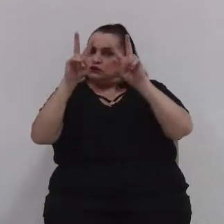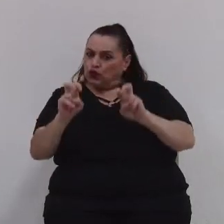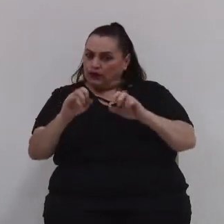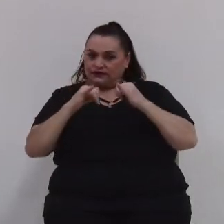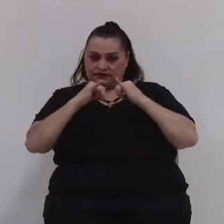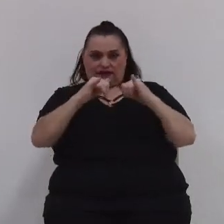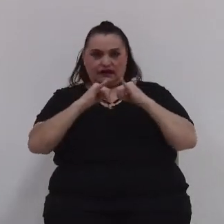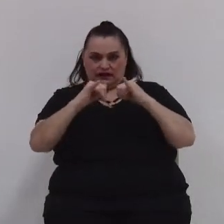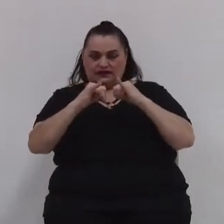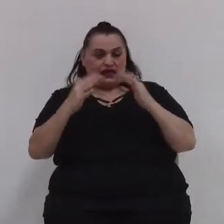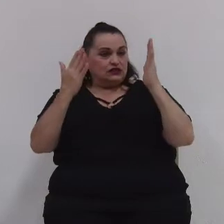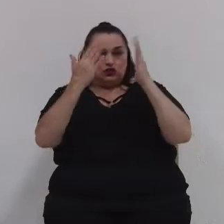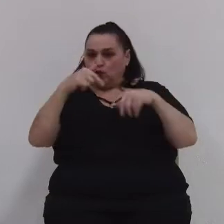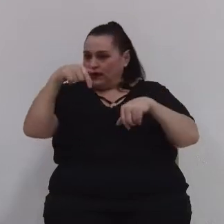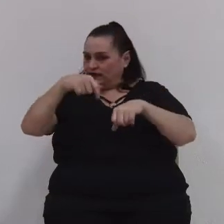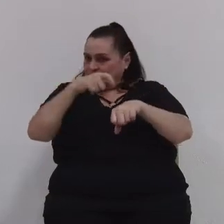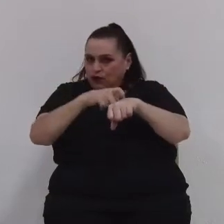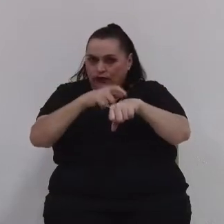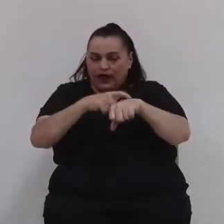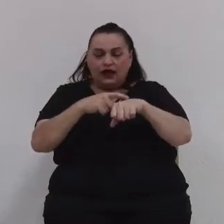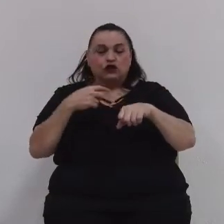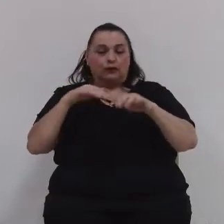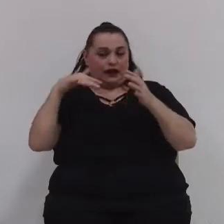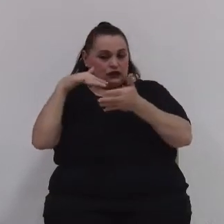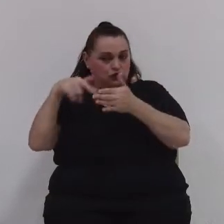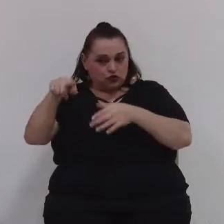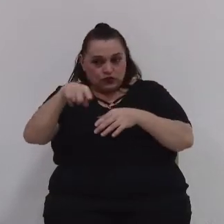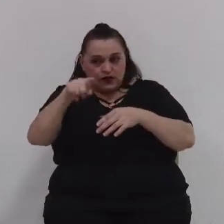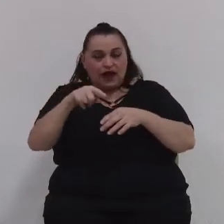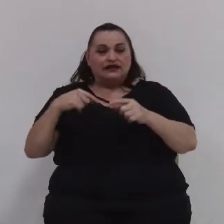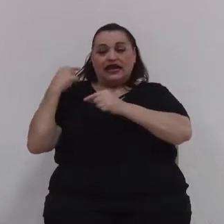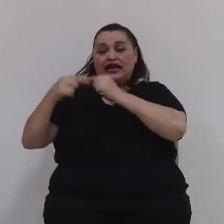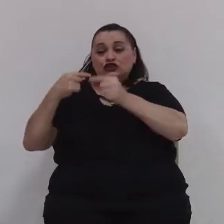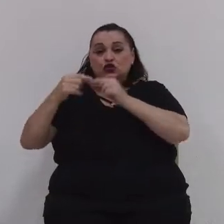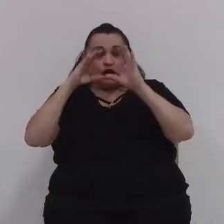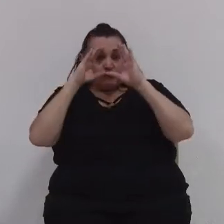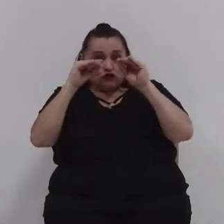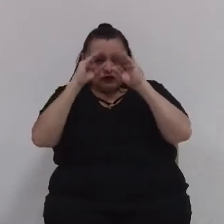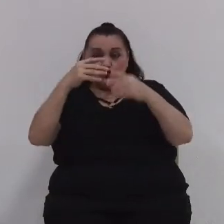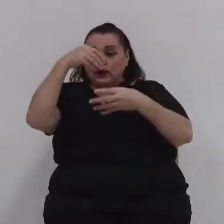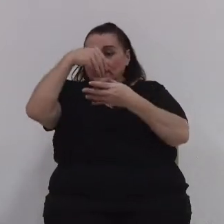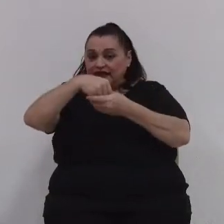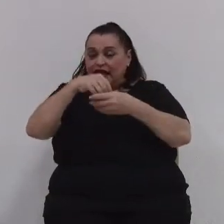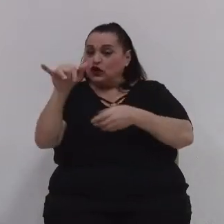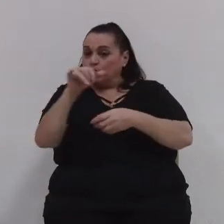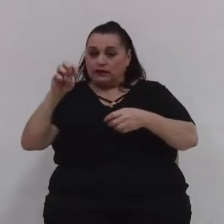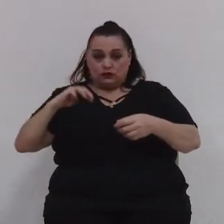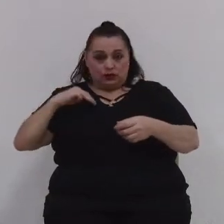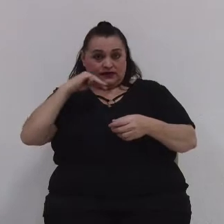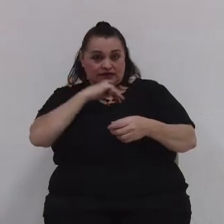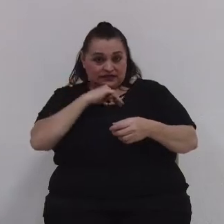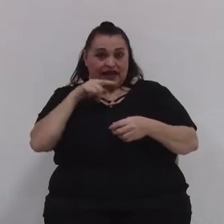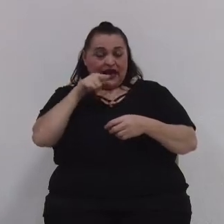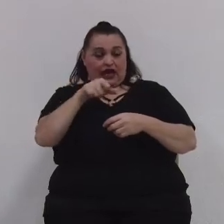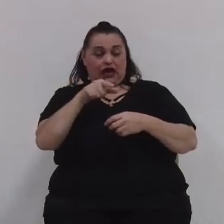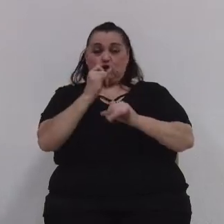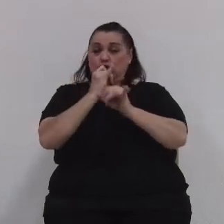este momento ya no las tenemos, para los estudiantes, la gestión de la información a lo interno del mismo ministerio, que es un